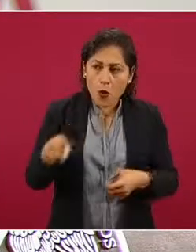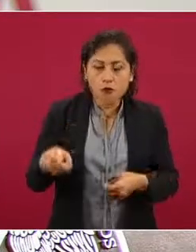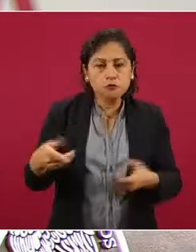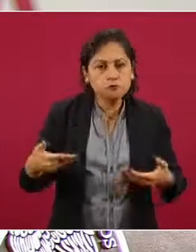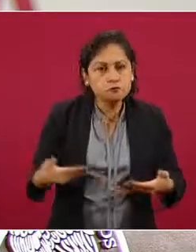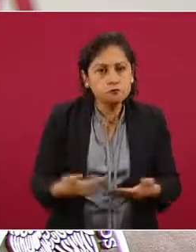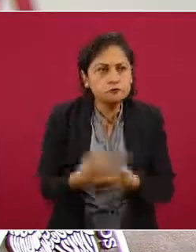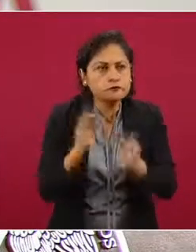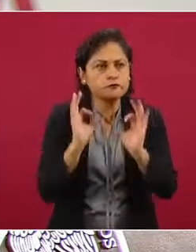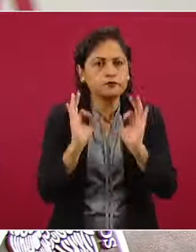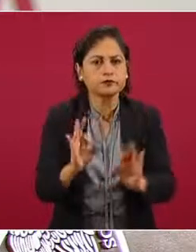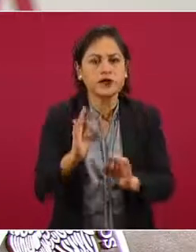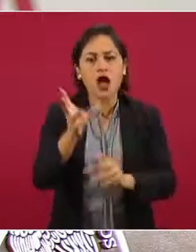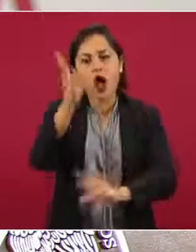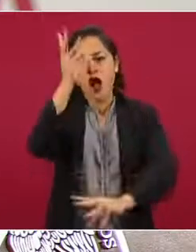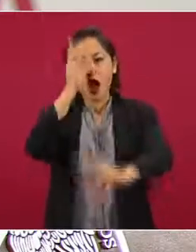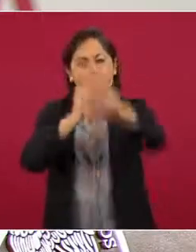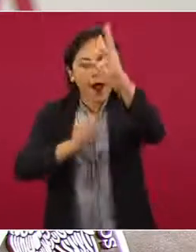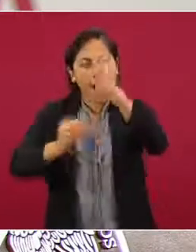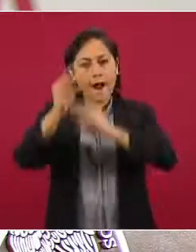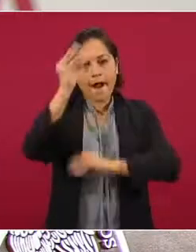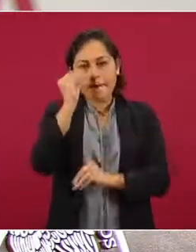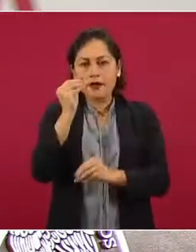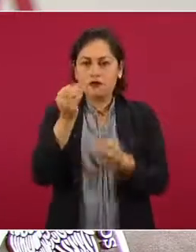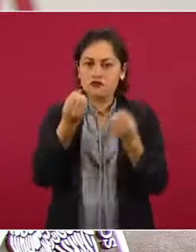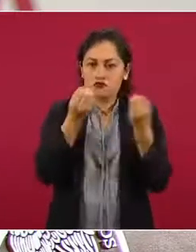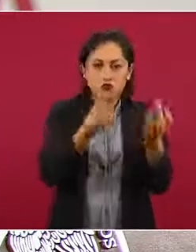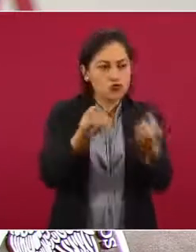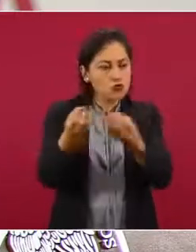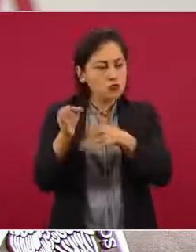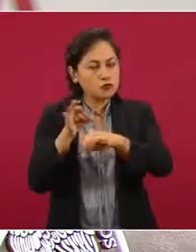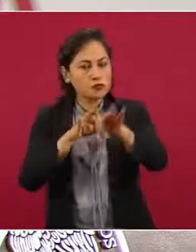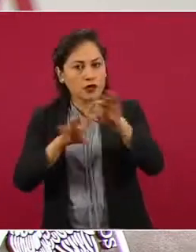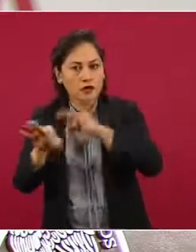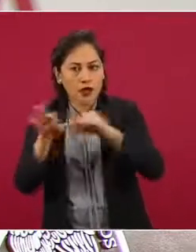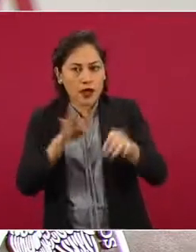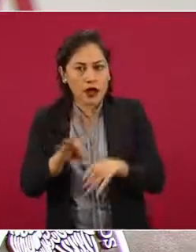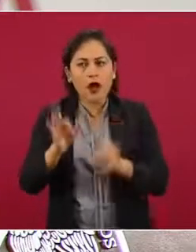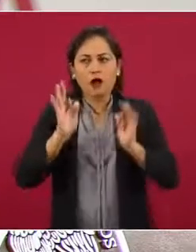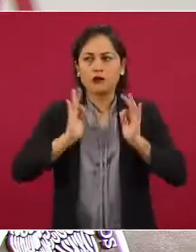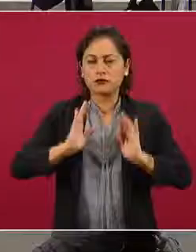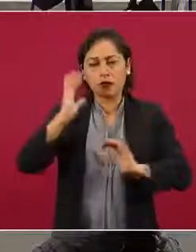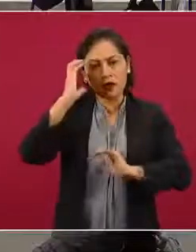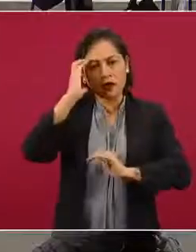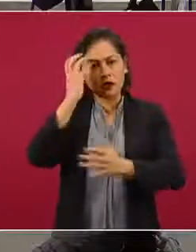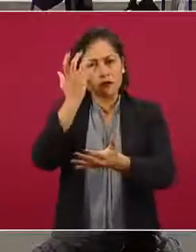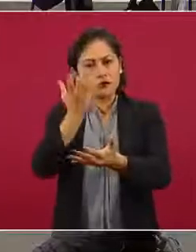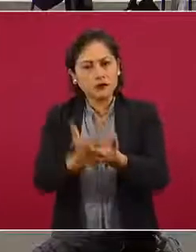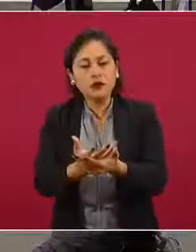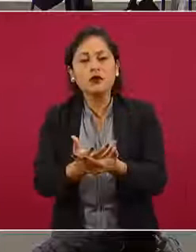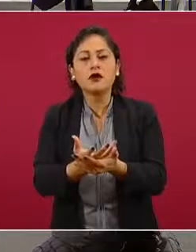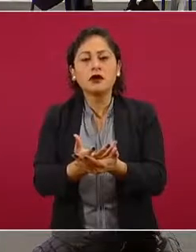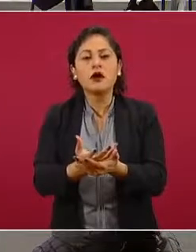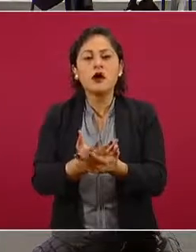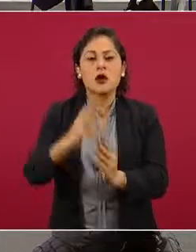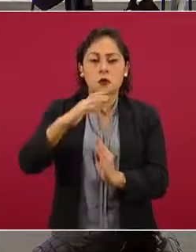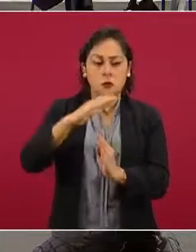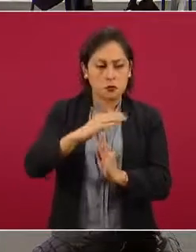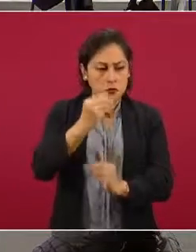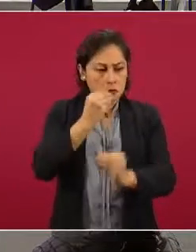aprender, herramientas para trabajar, una cama para dormir, una mesa para